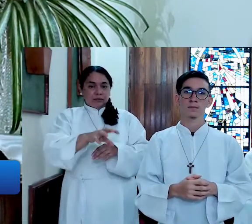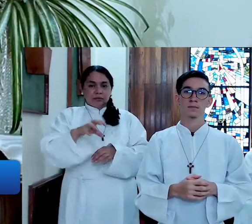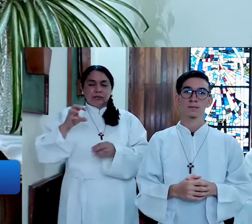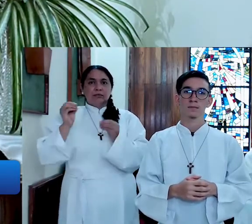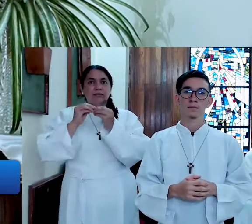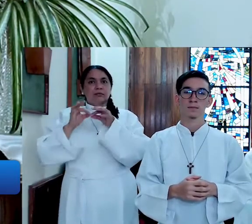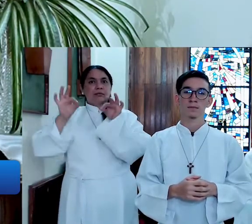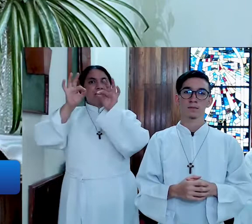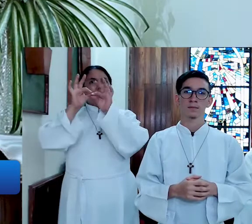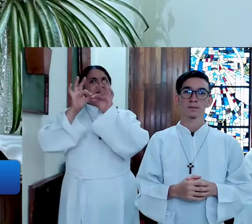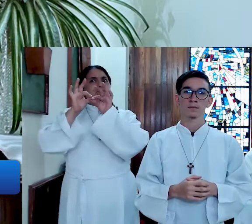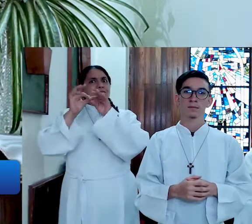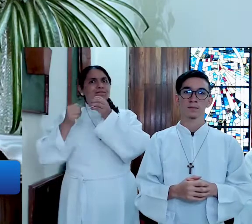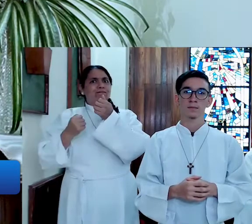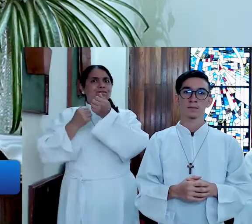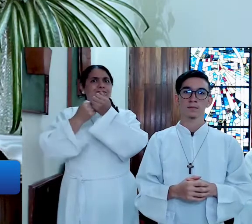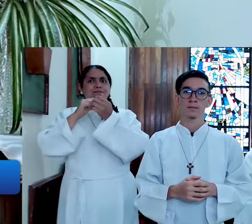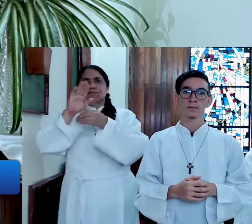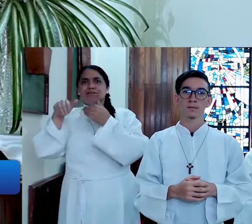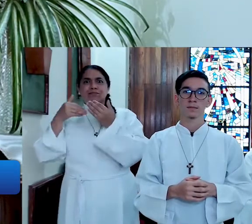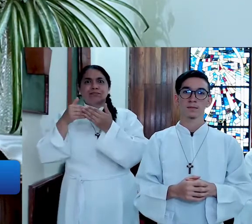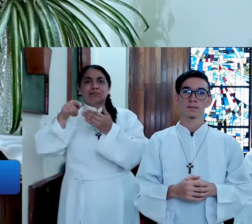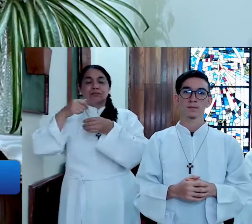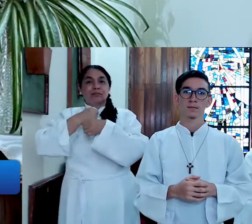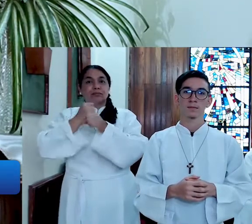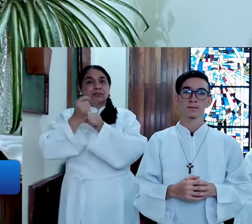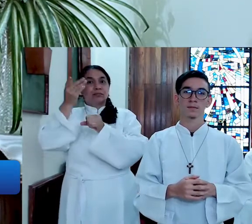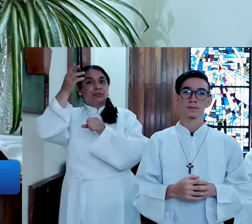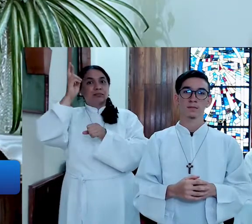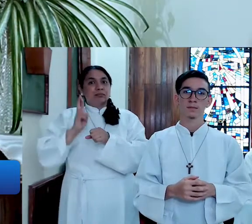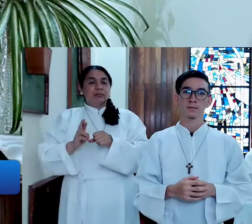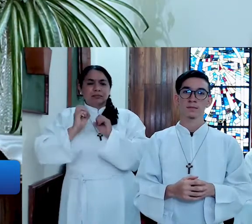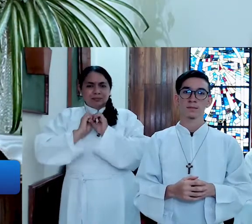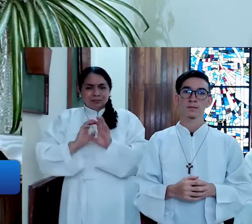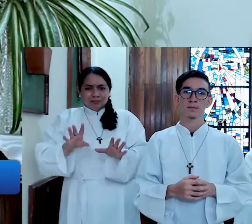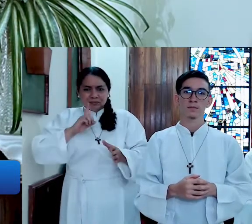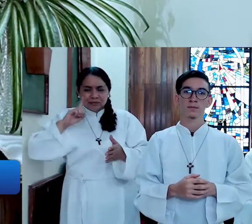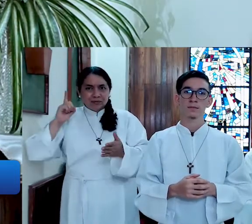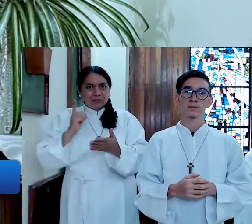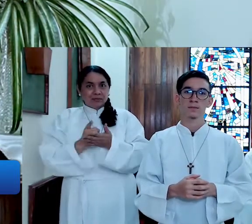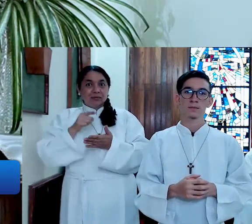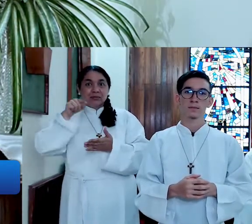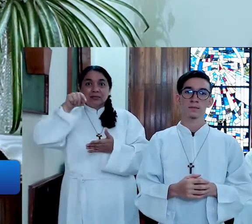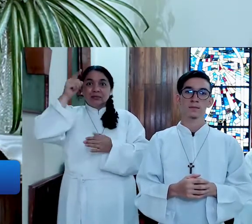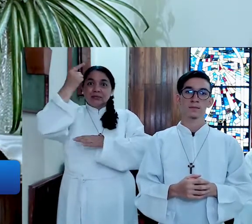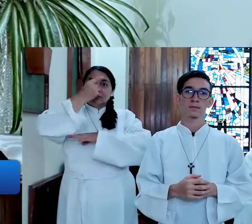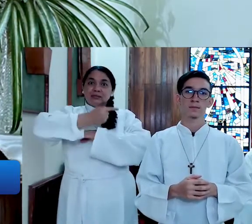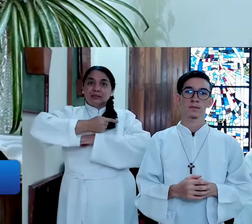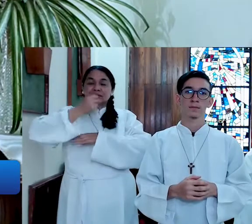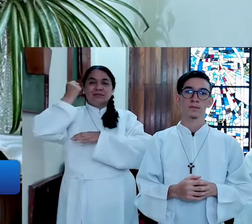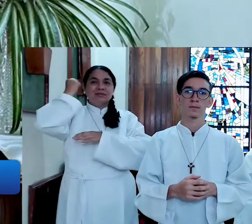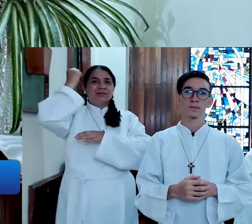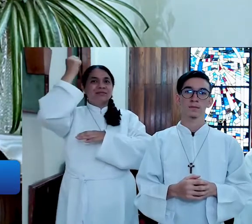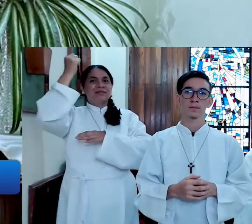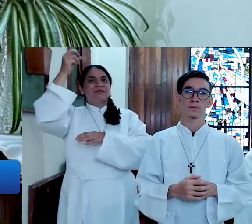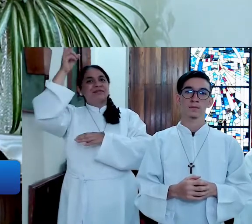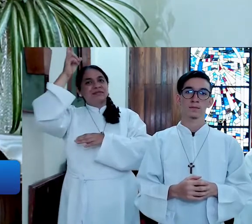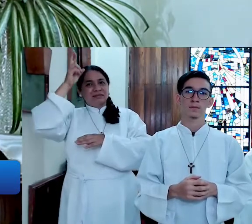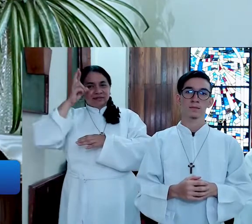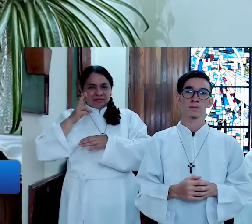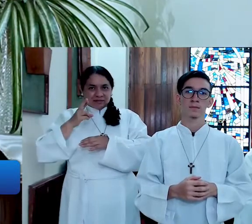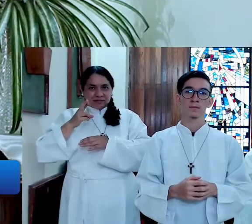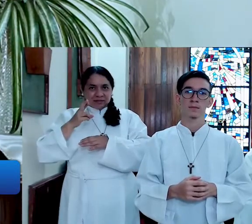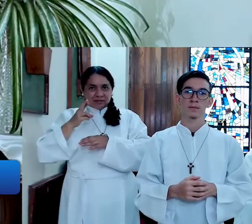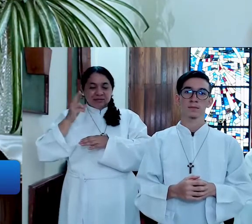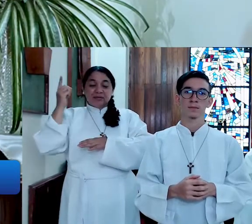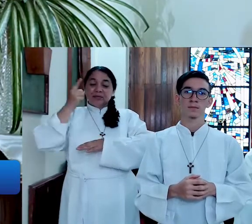es obra de la mano del Señor. Es un milagro patente. Este es el día del triunfo del Señor,